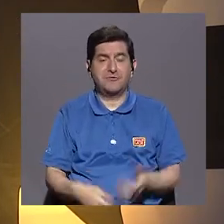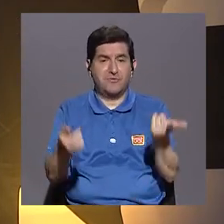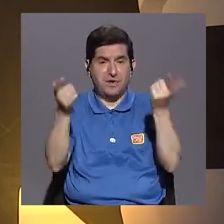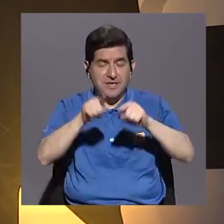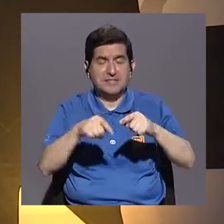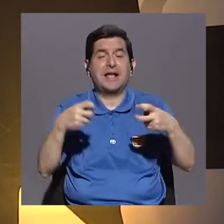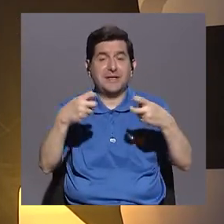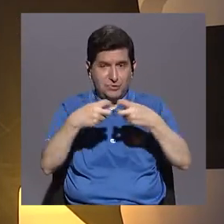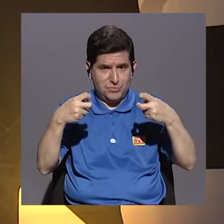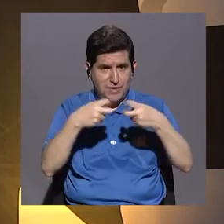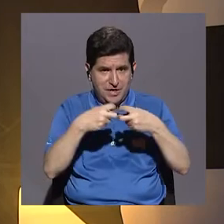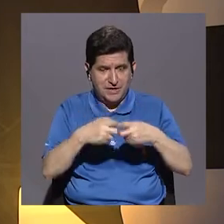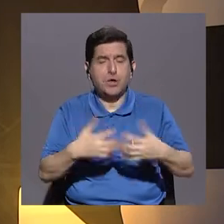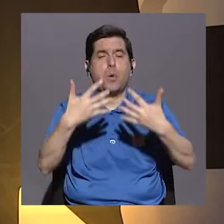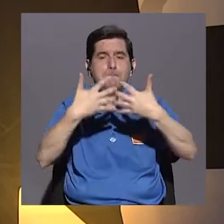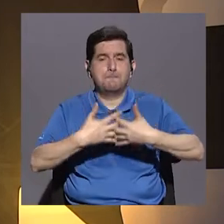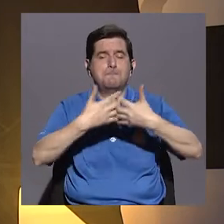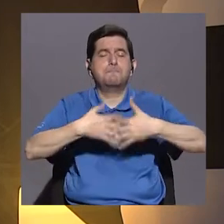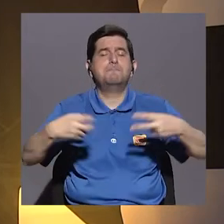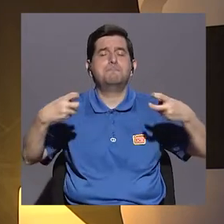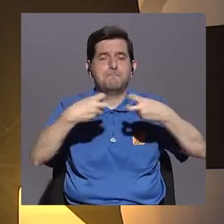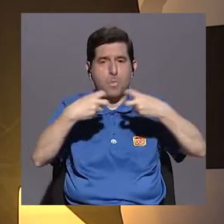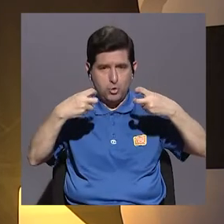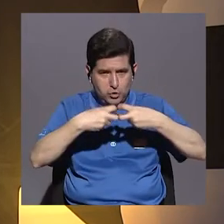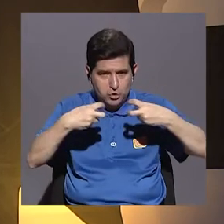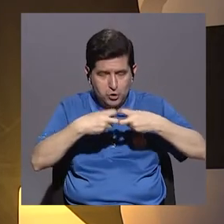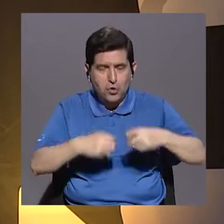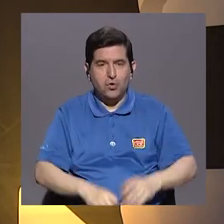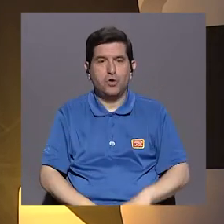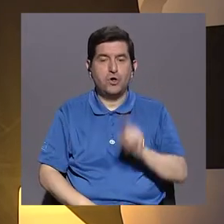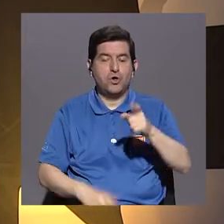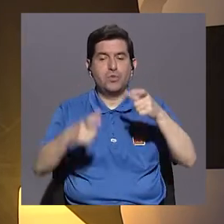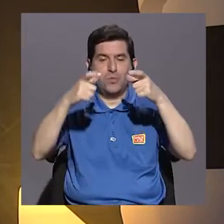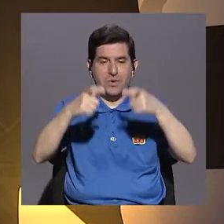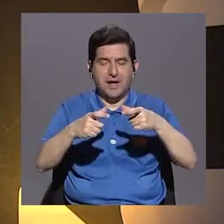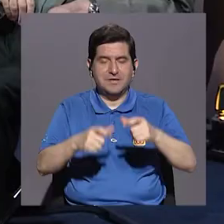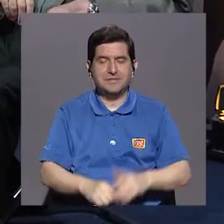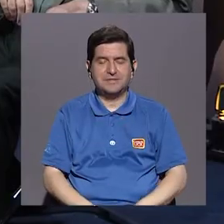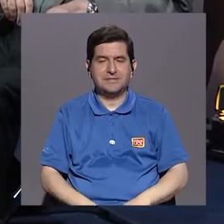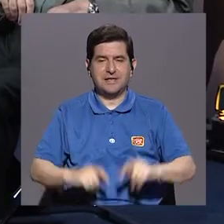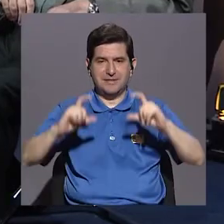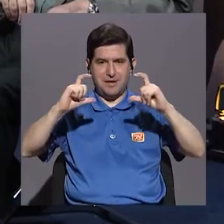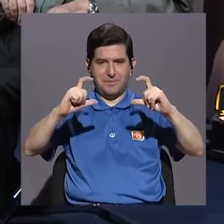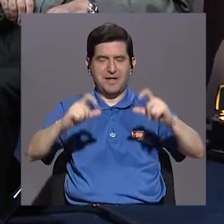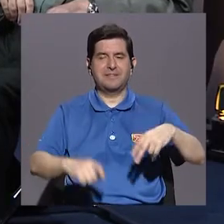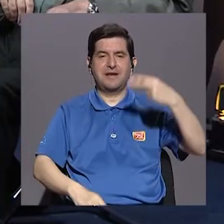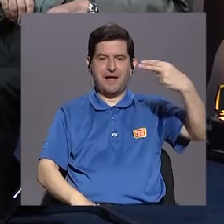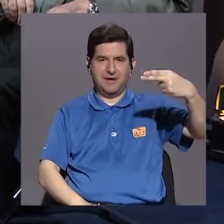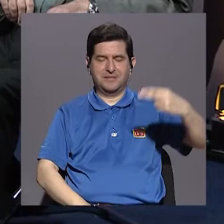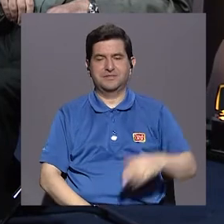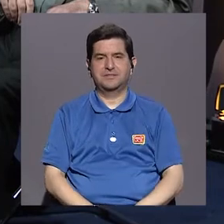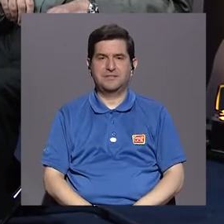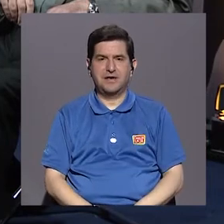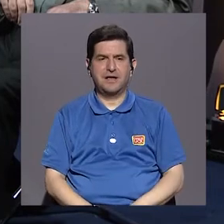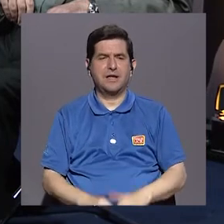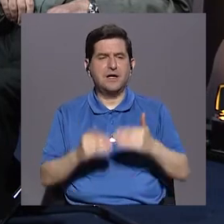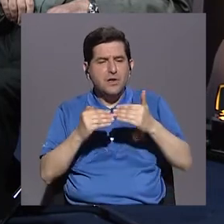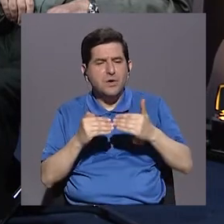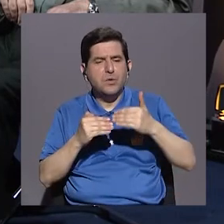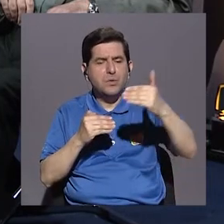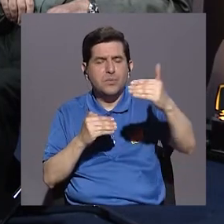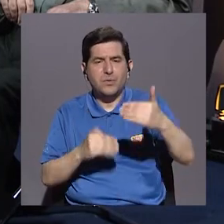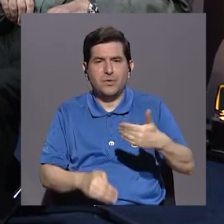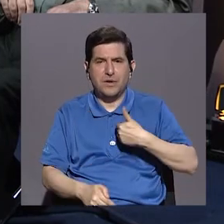un motor eléctrico y con una celda de combustible con exacto y la autonomía que tiene el